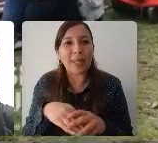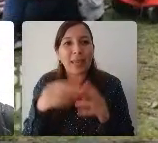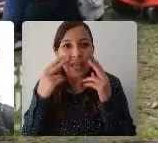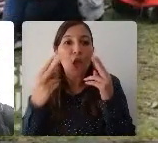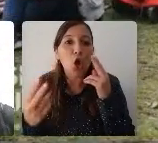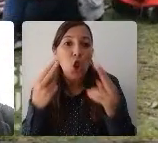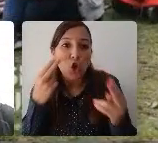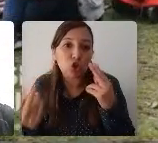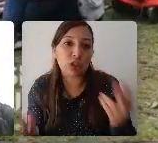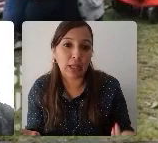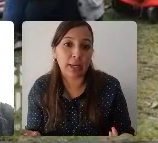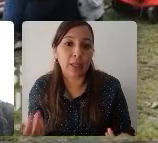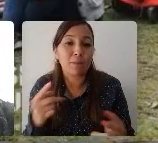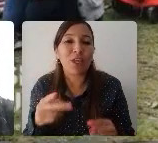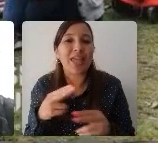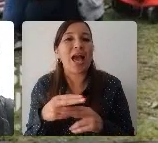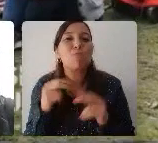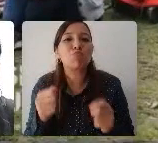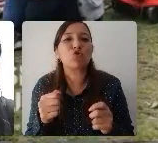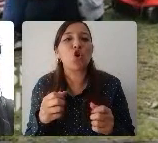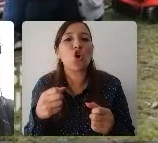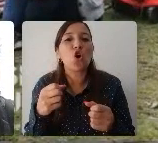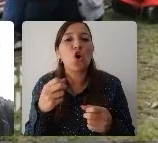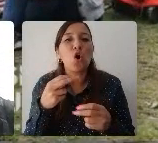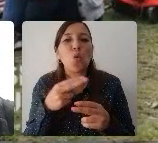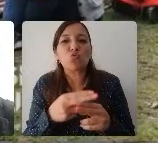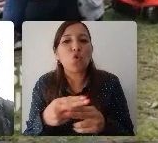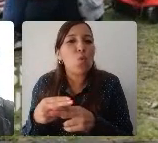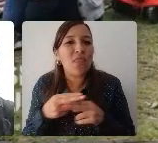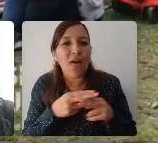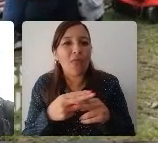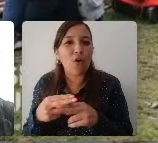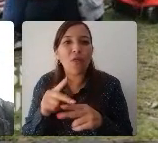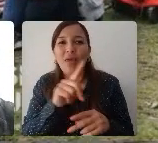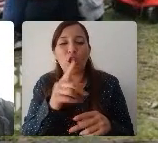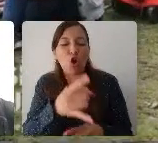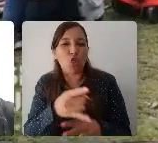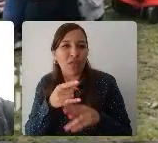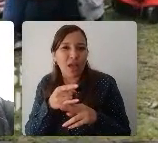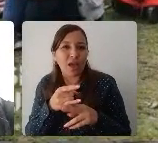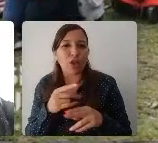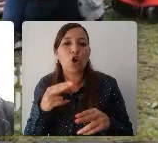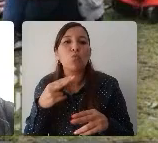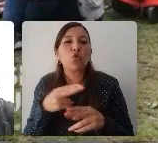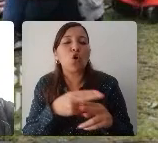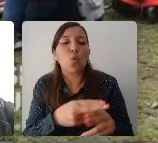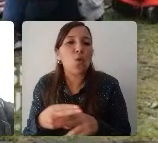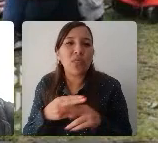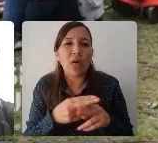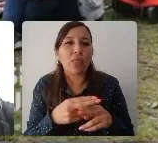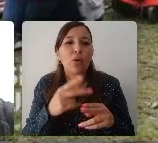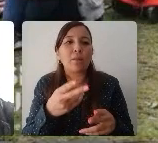ya se sientan seguros porque están aplicando todas las medidas de bioseguridad que han venido trabajando, no solamente con Mincetur, sino con los